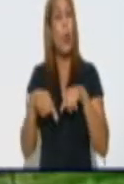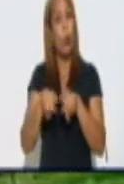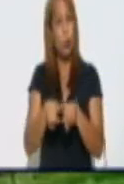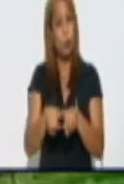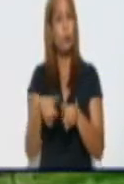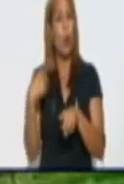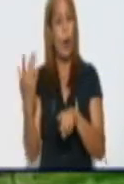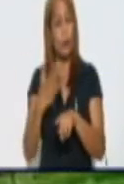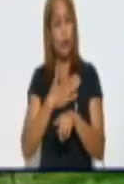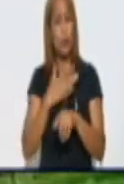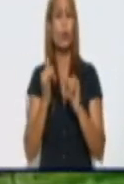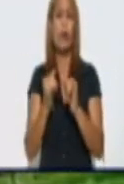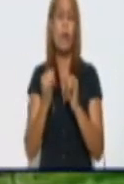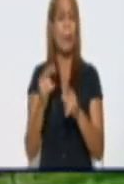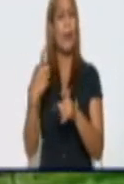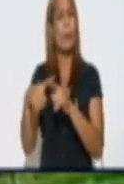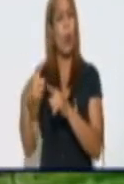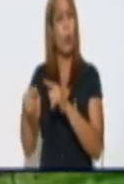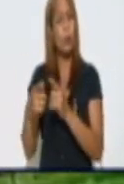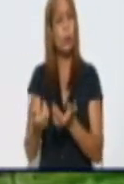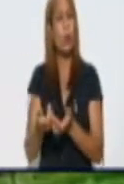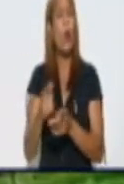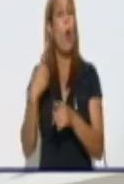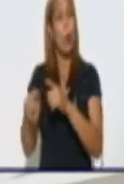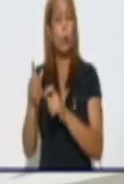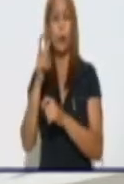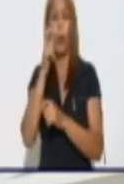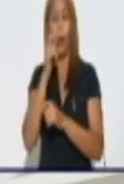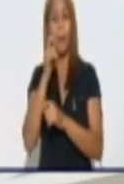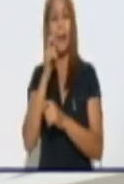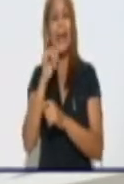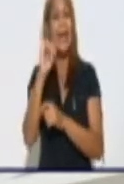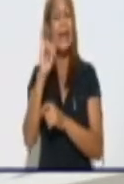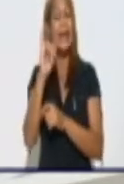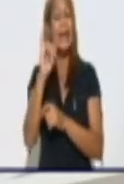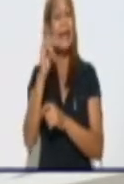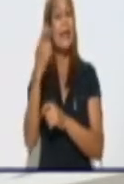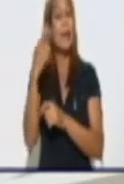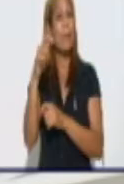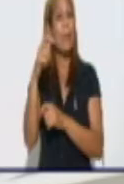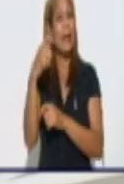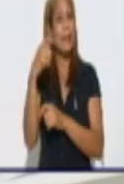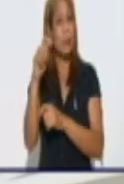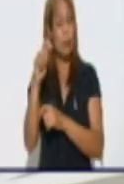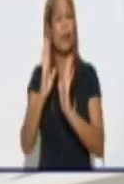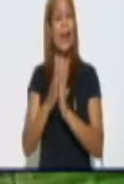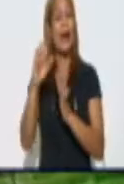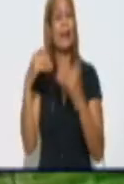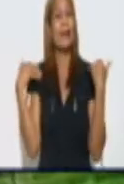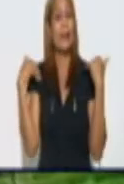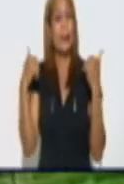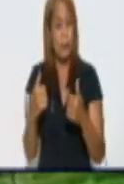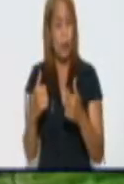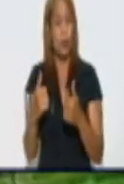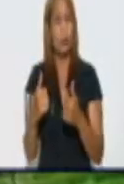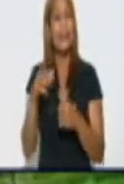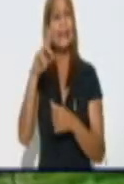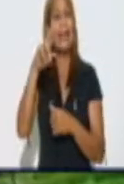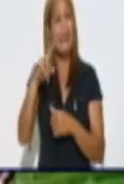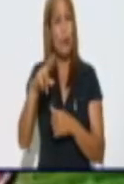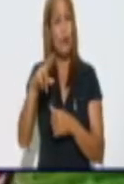al diálogo en nuestro espacio Michael Salcedo Viamonte, inversionista de la Dirección Provincial de Recursos Hidráulicos en